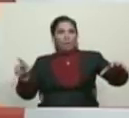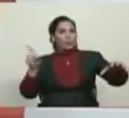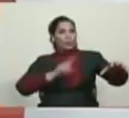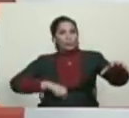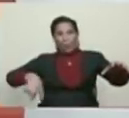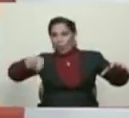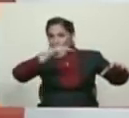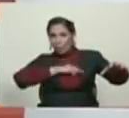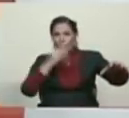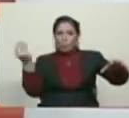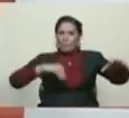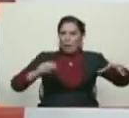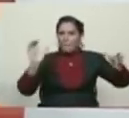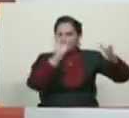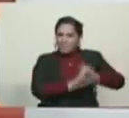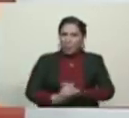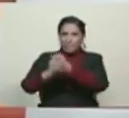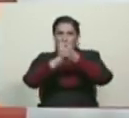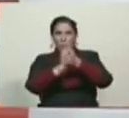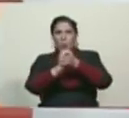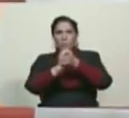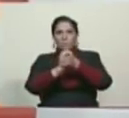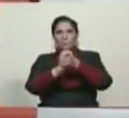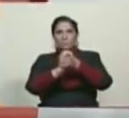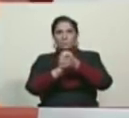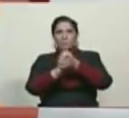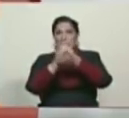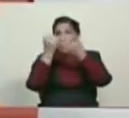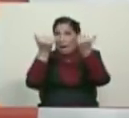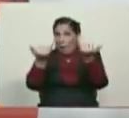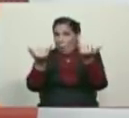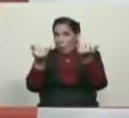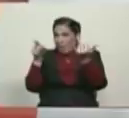Y siguen, bueno, ahora andan.